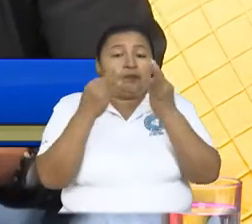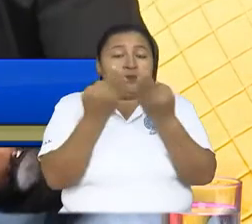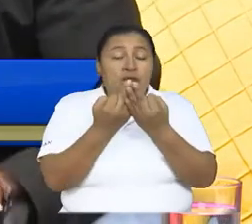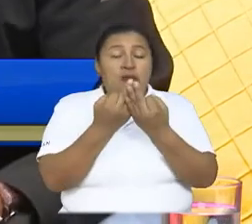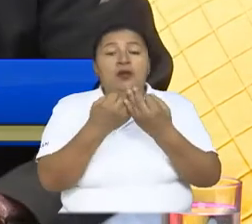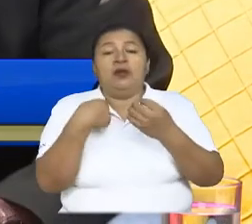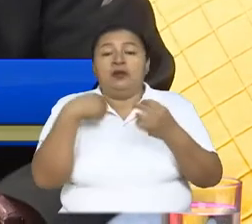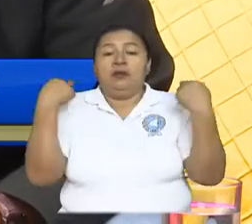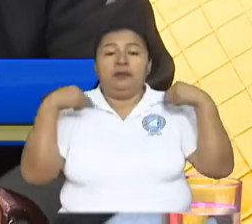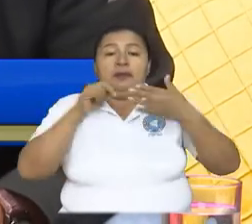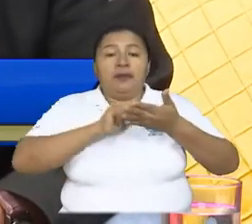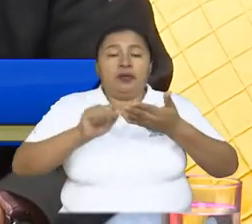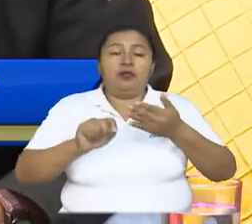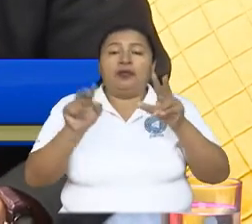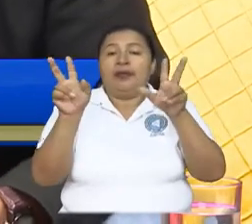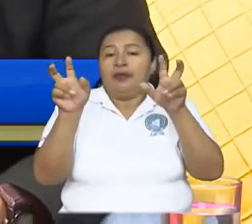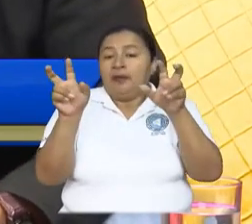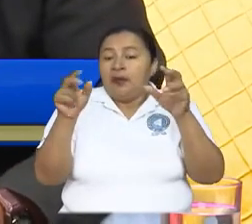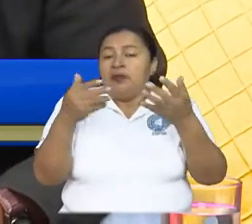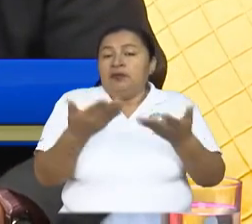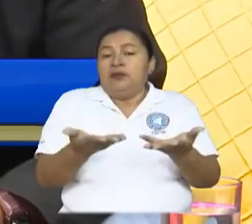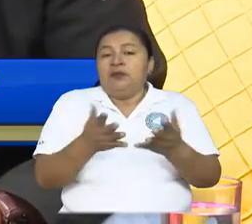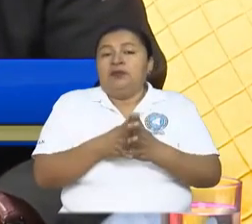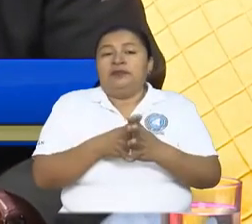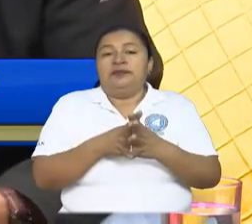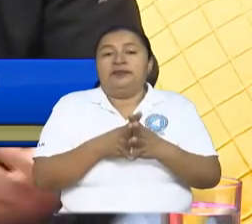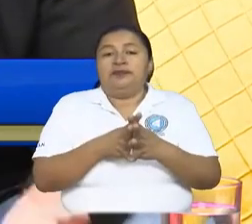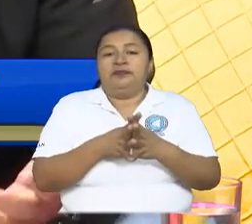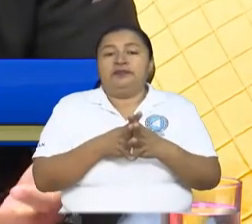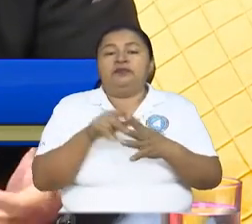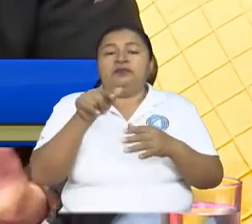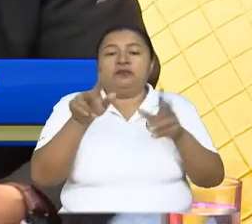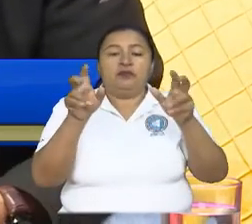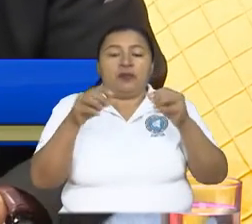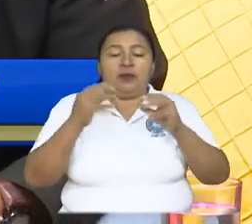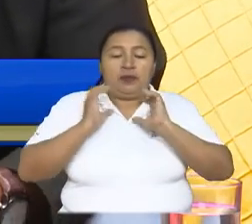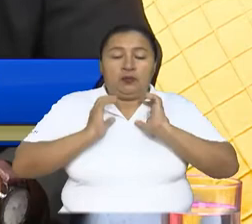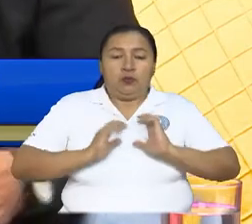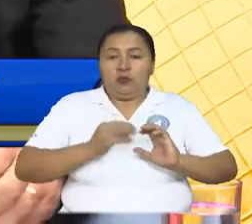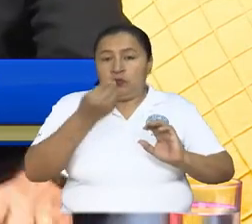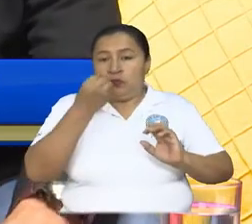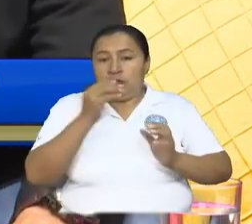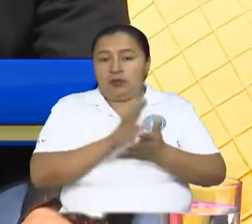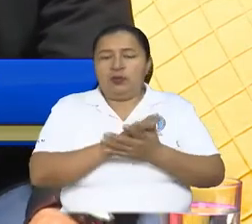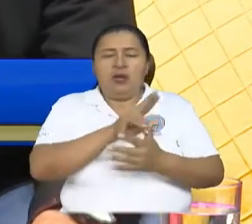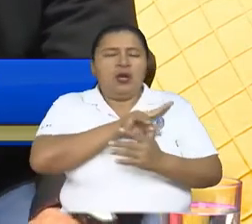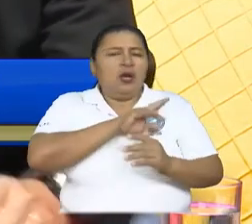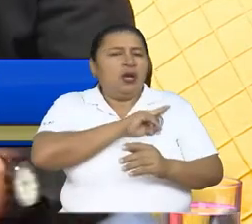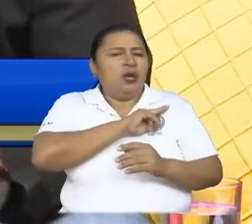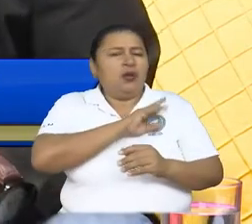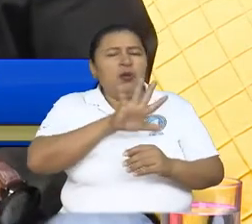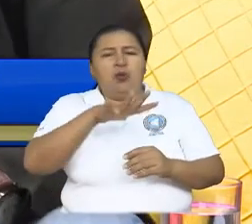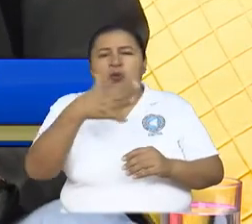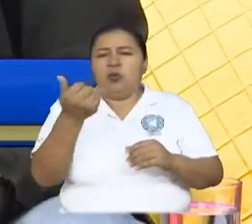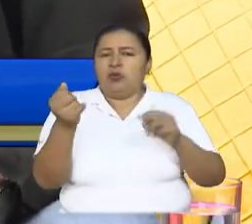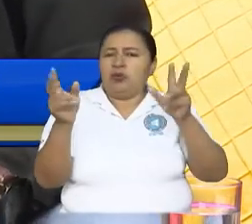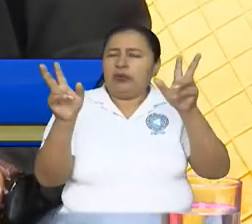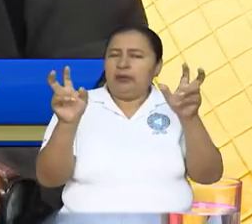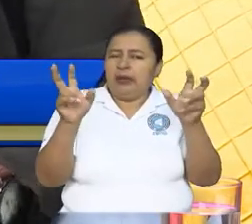maestros sobre el tema precisamente del tema nutricional hay otro tema